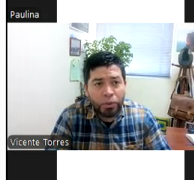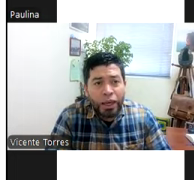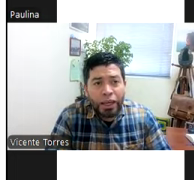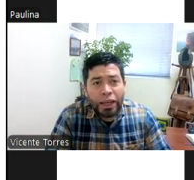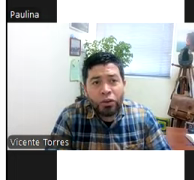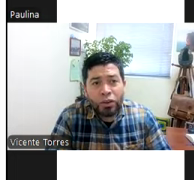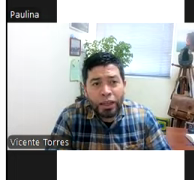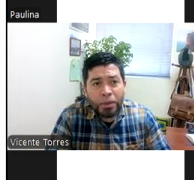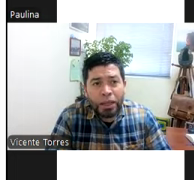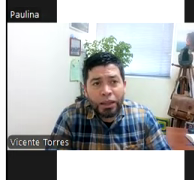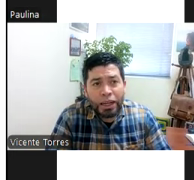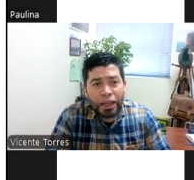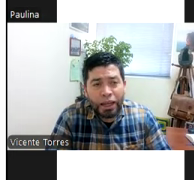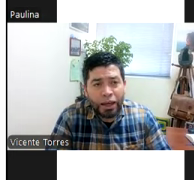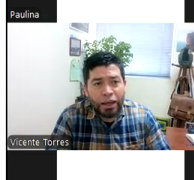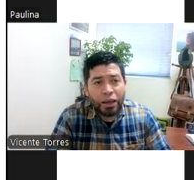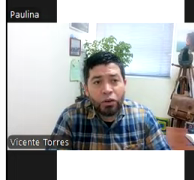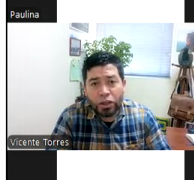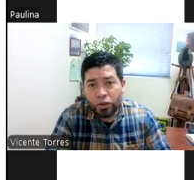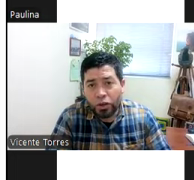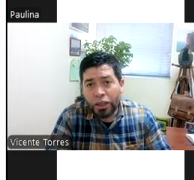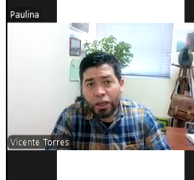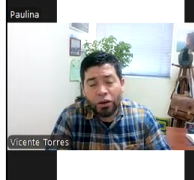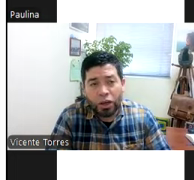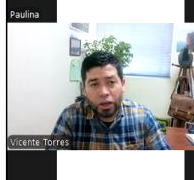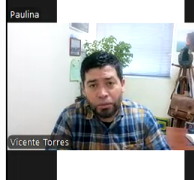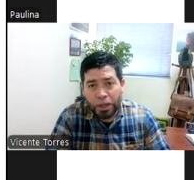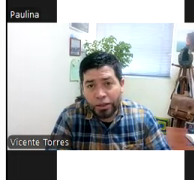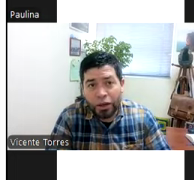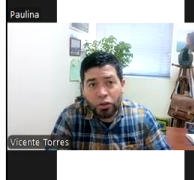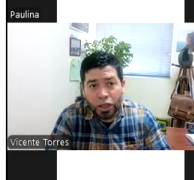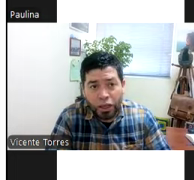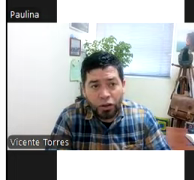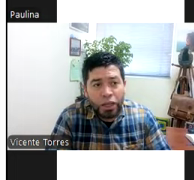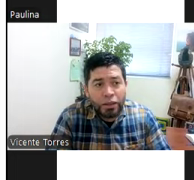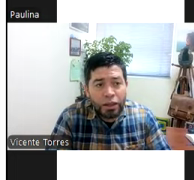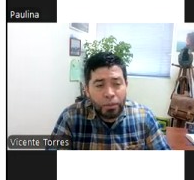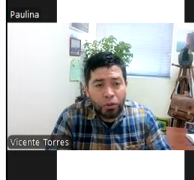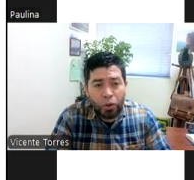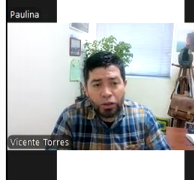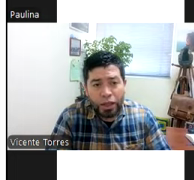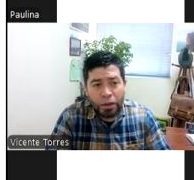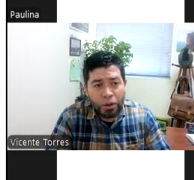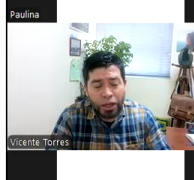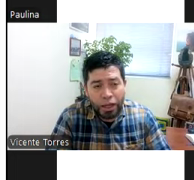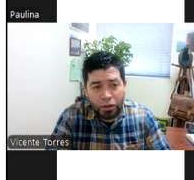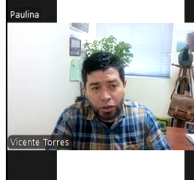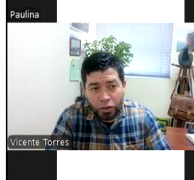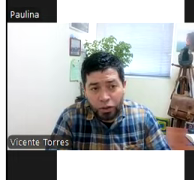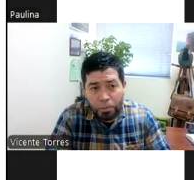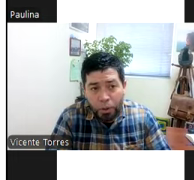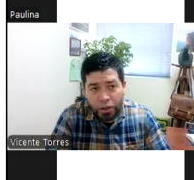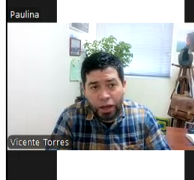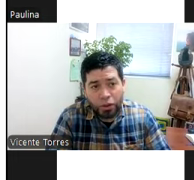oxígeno, está constantemente degradada en condiciones de presencia de oxígeno. Sin embargo, cuando estamos en